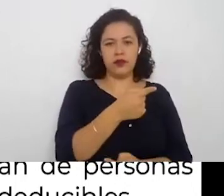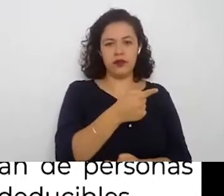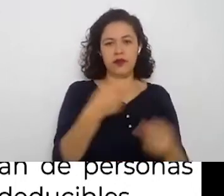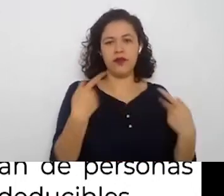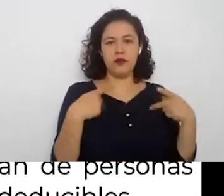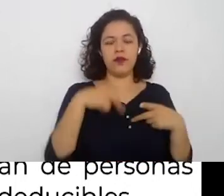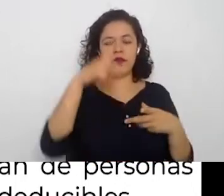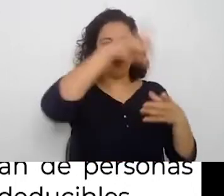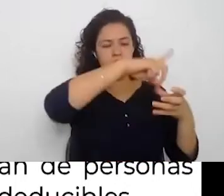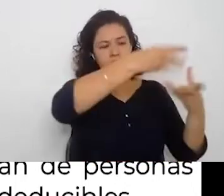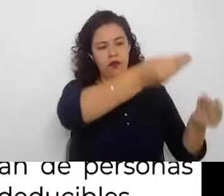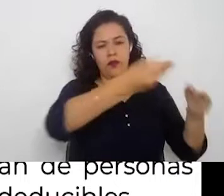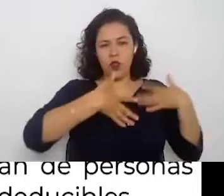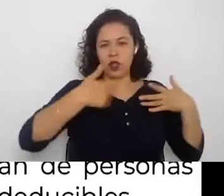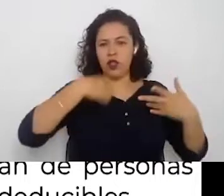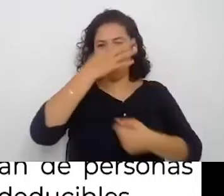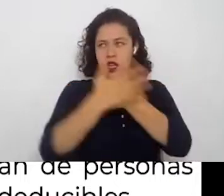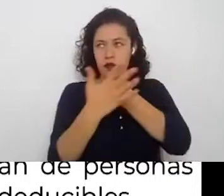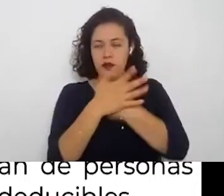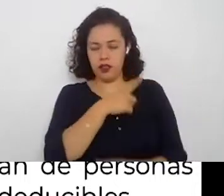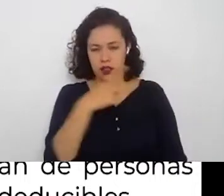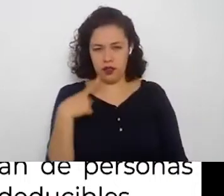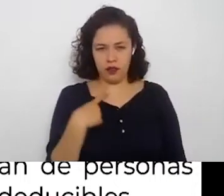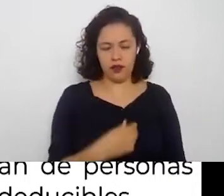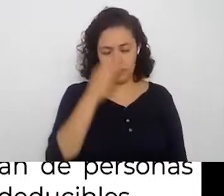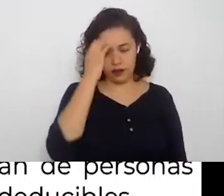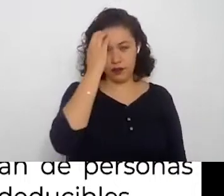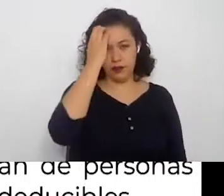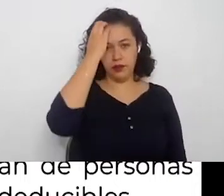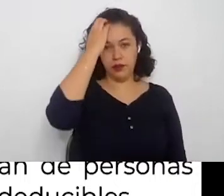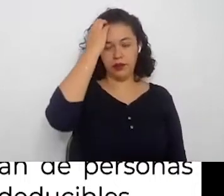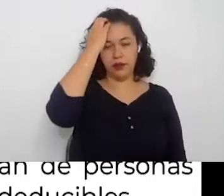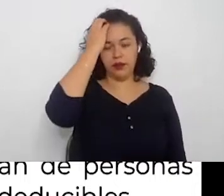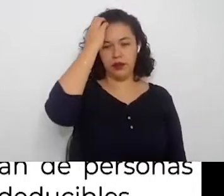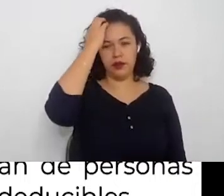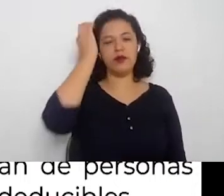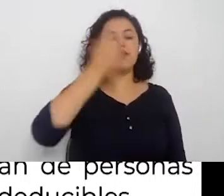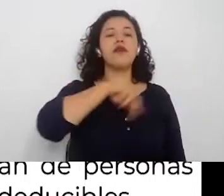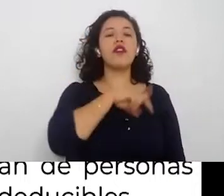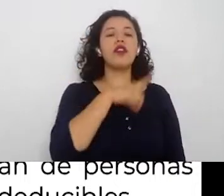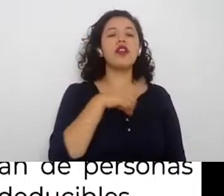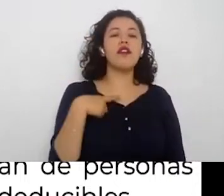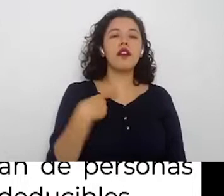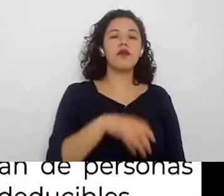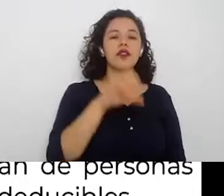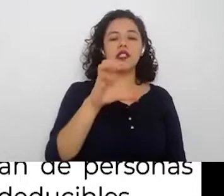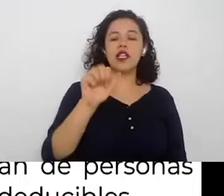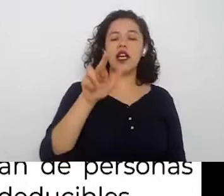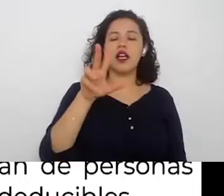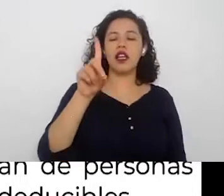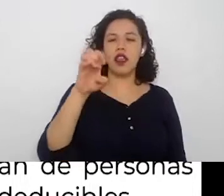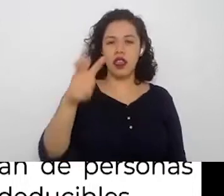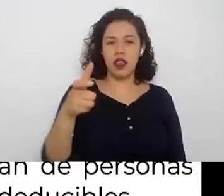hayan otorgado donativos deducibles. Ustedes saben que debemos de tener un CARDEX de las personas que nos